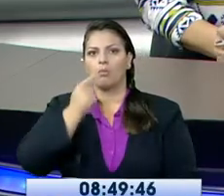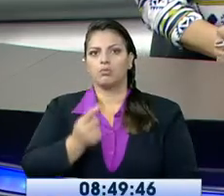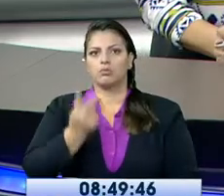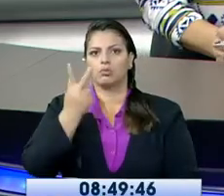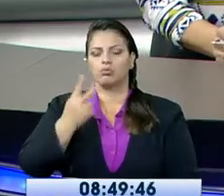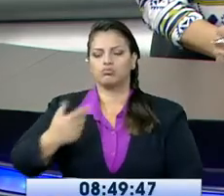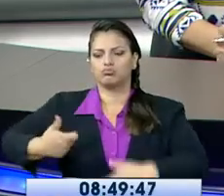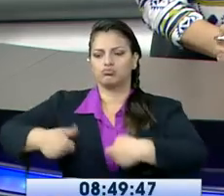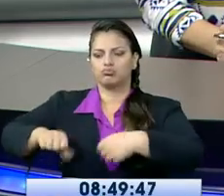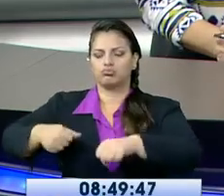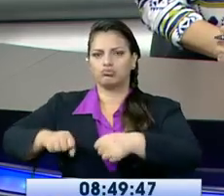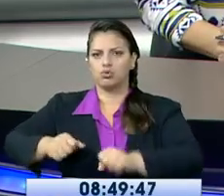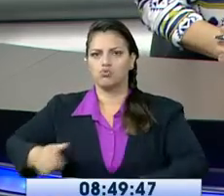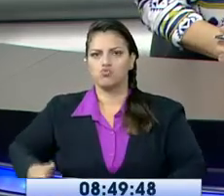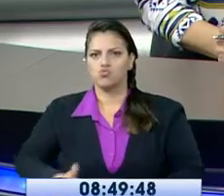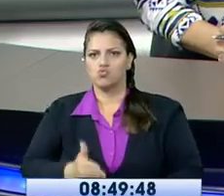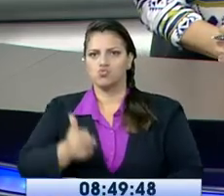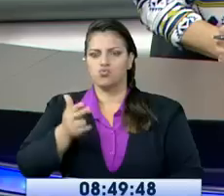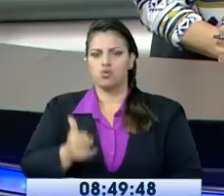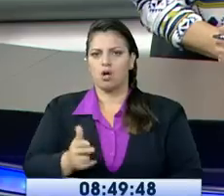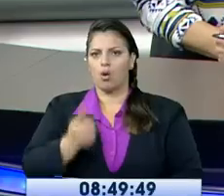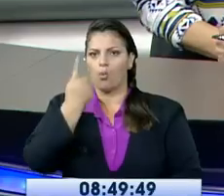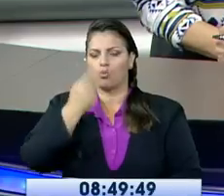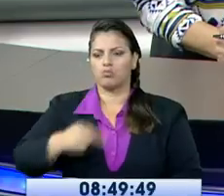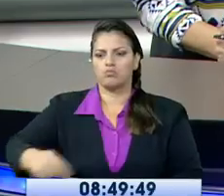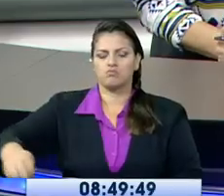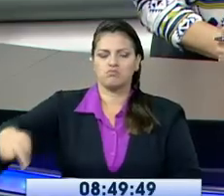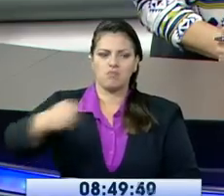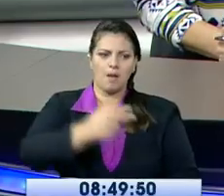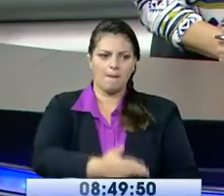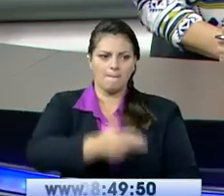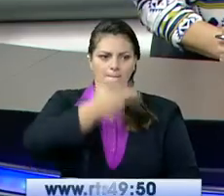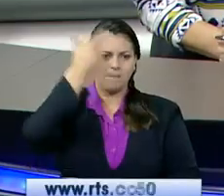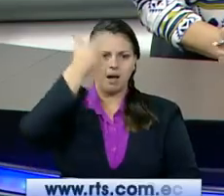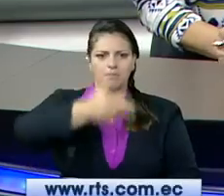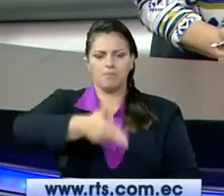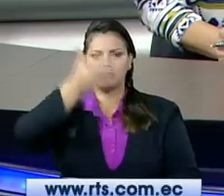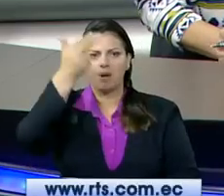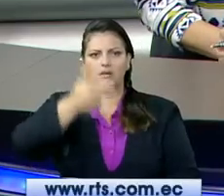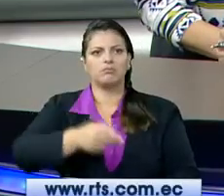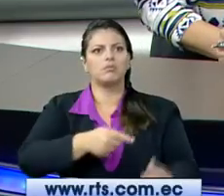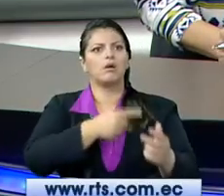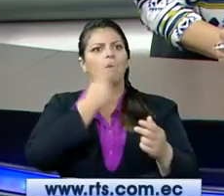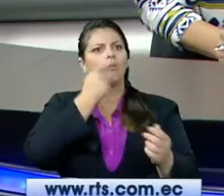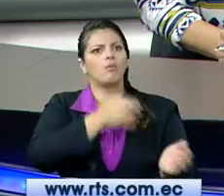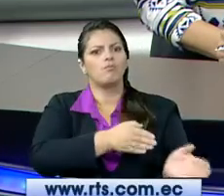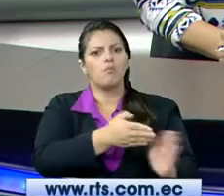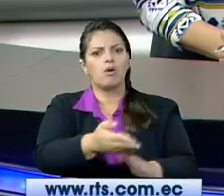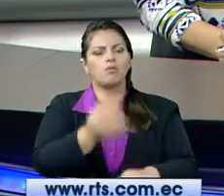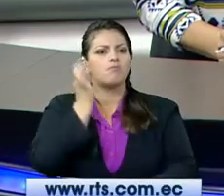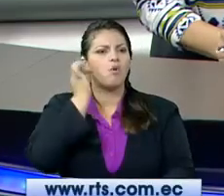momento del ataque, mientras que su hermana pereció horas después en una casa asistencial.